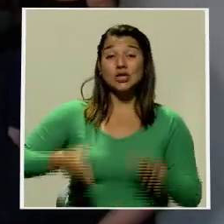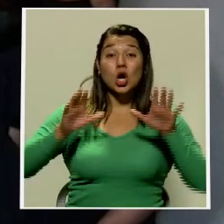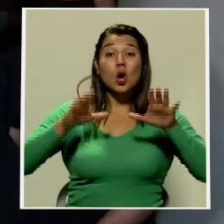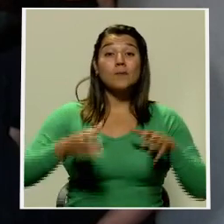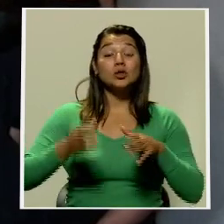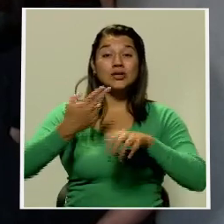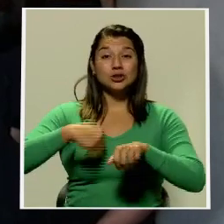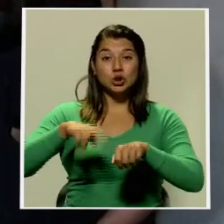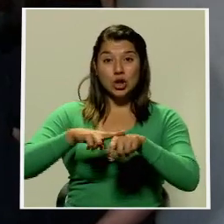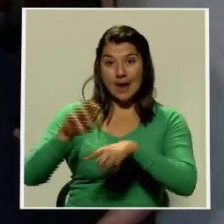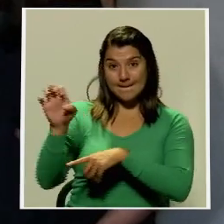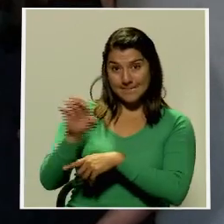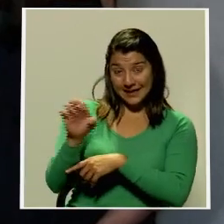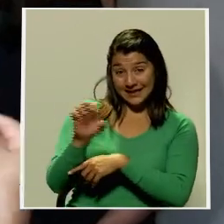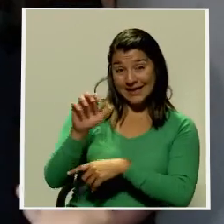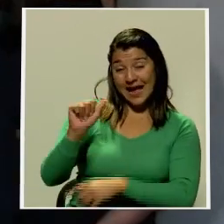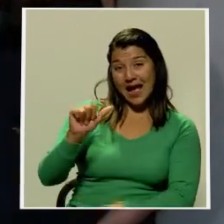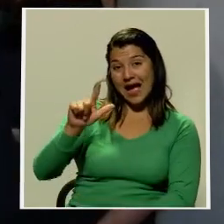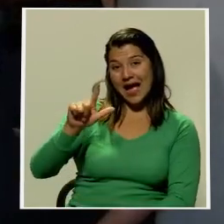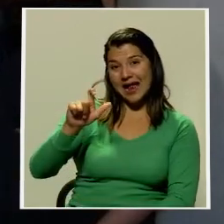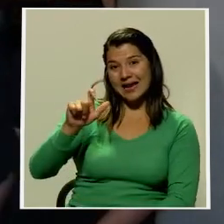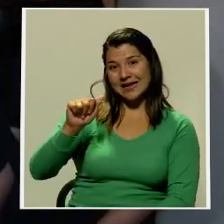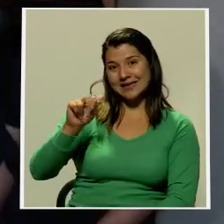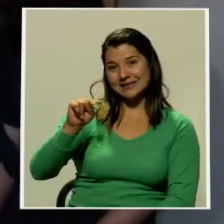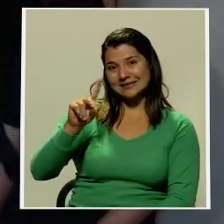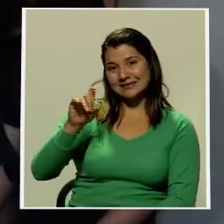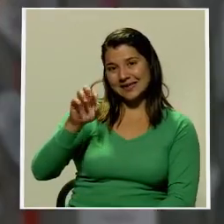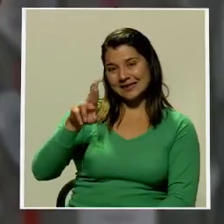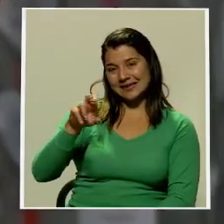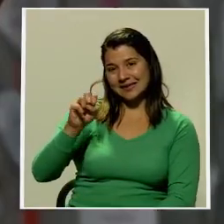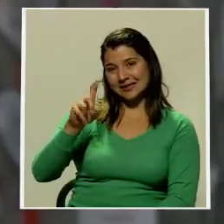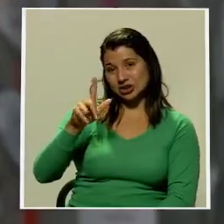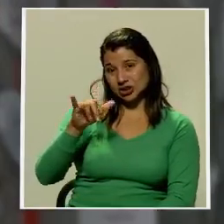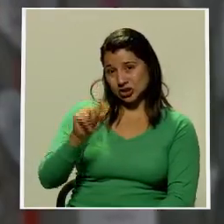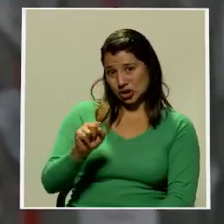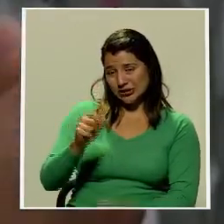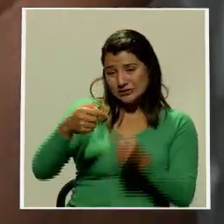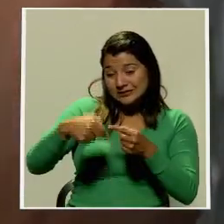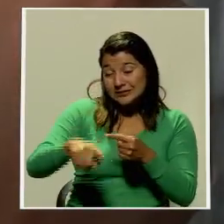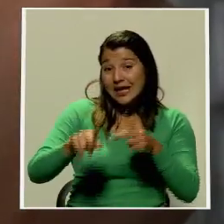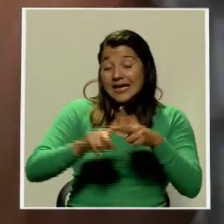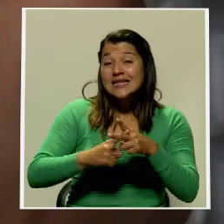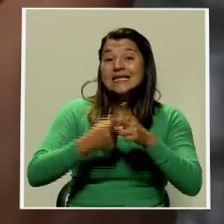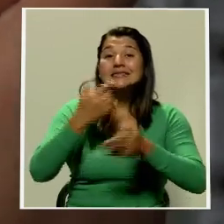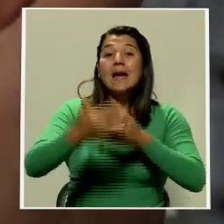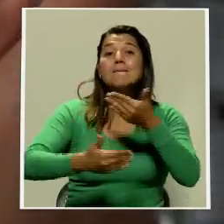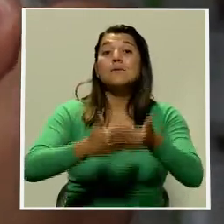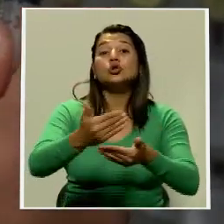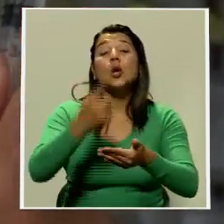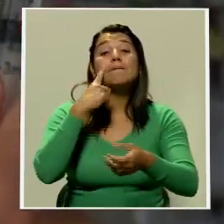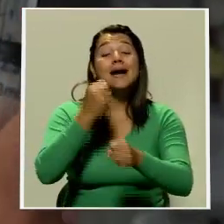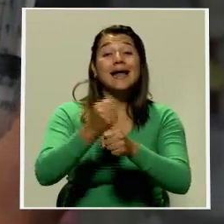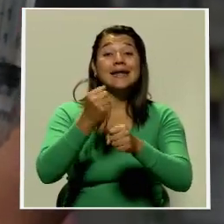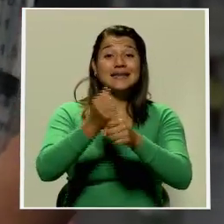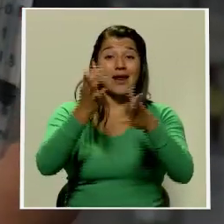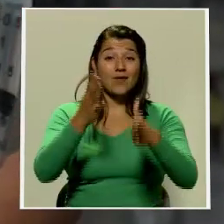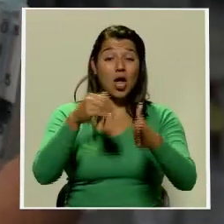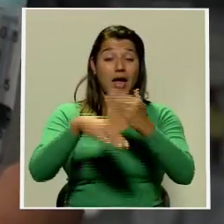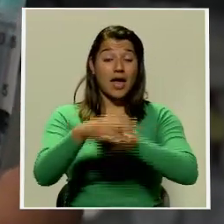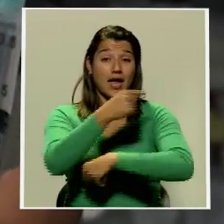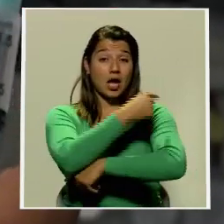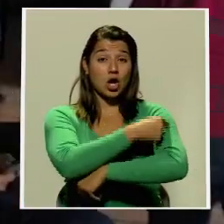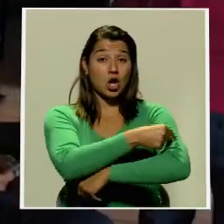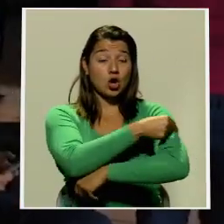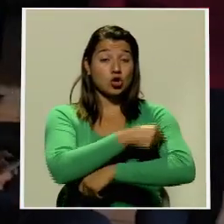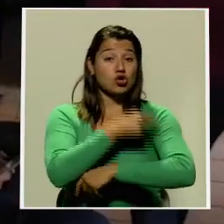de Emergencias, Alexander Solís, en los próximos días iniciará también el proceso para los miembros de la Cruz Roja y del personal